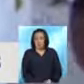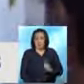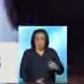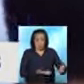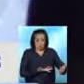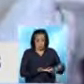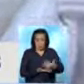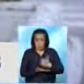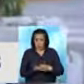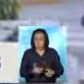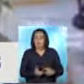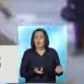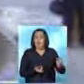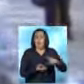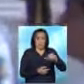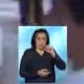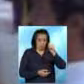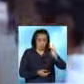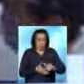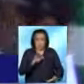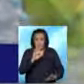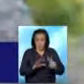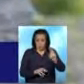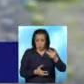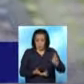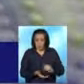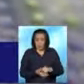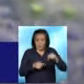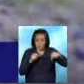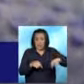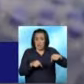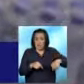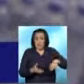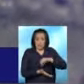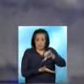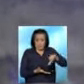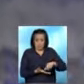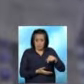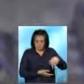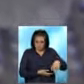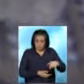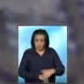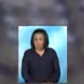se va a seguir dando hasta el día de mañana al promediar las 12 del mediodía aquí, en la Plaza de Armas.